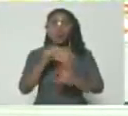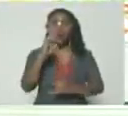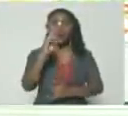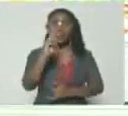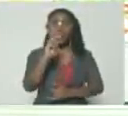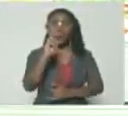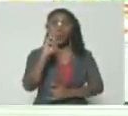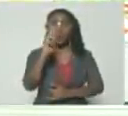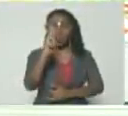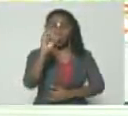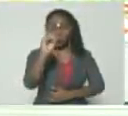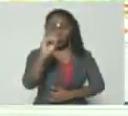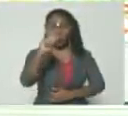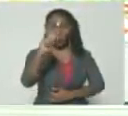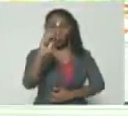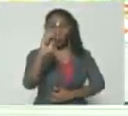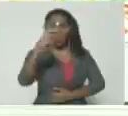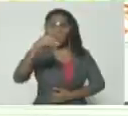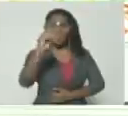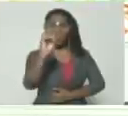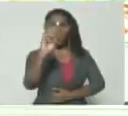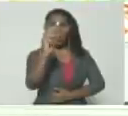tú?